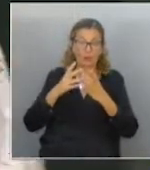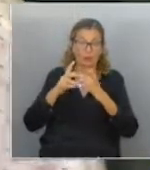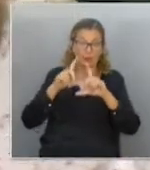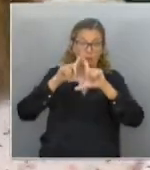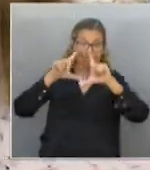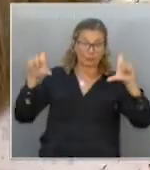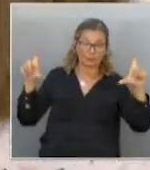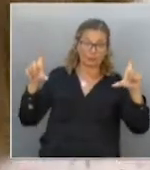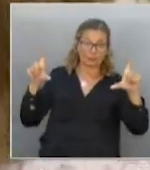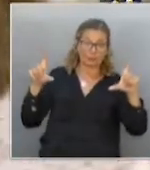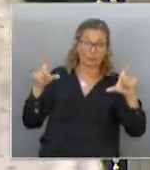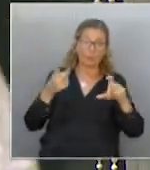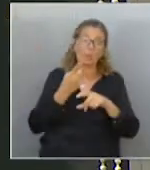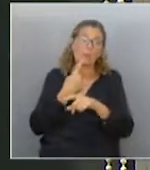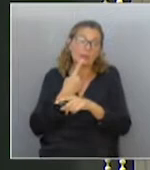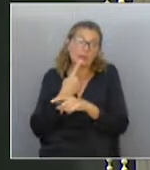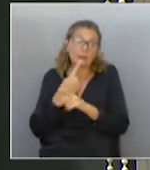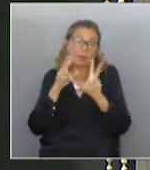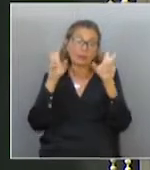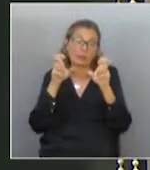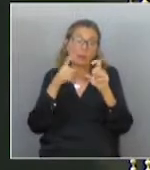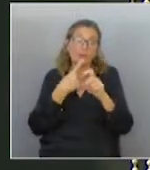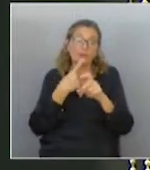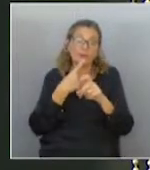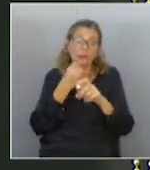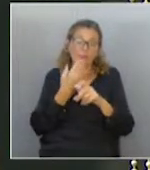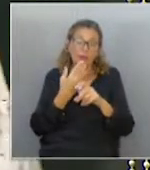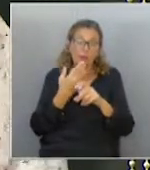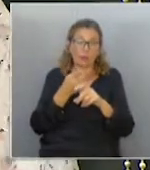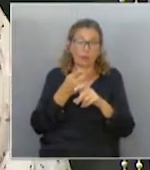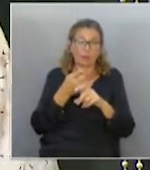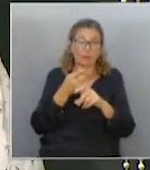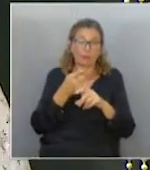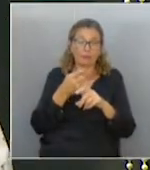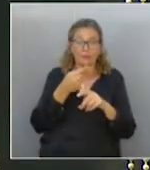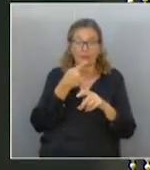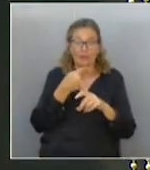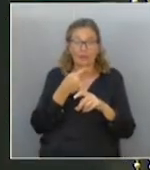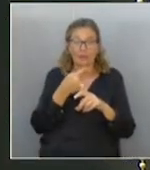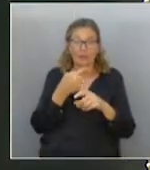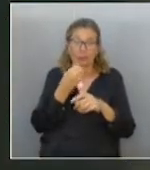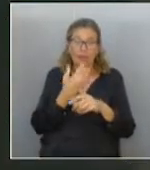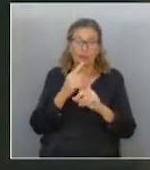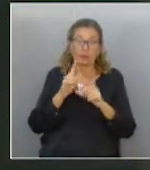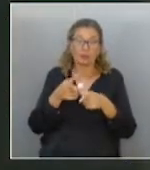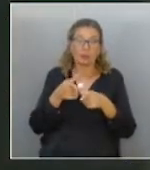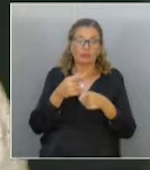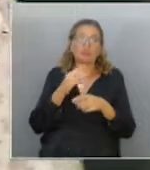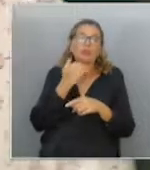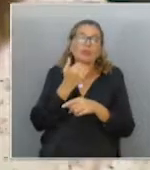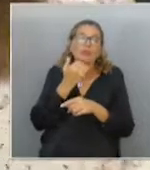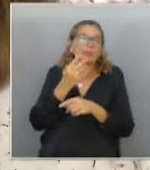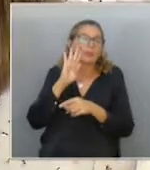recurso político y me parece que bueno, que unirse como a eso está bueno, ¿no? O sea, no sé, me